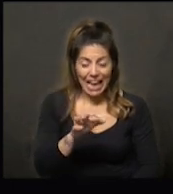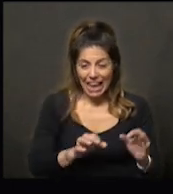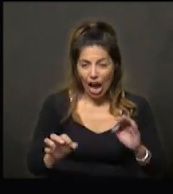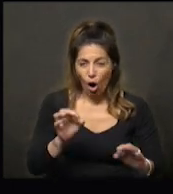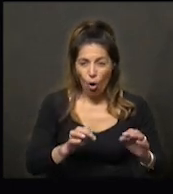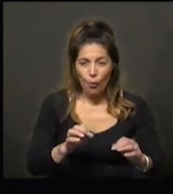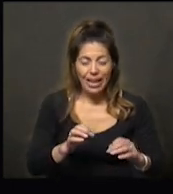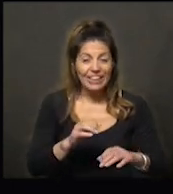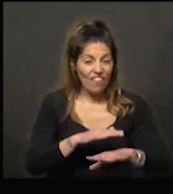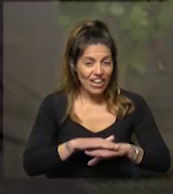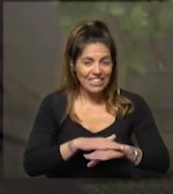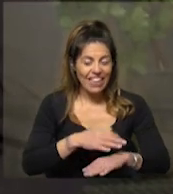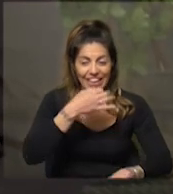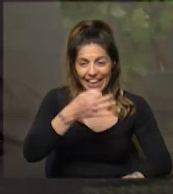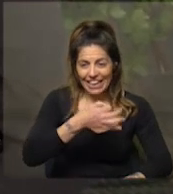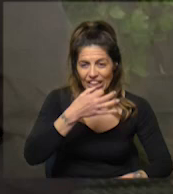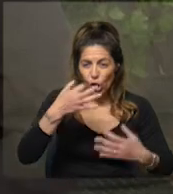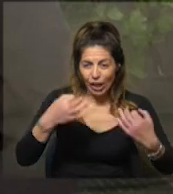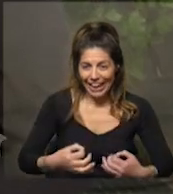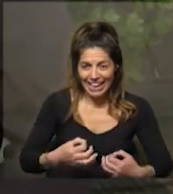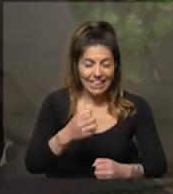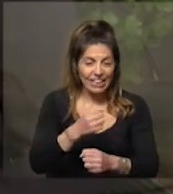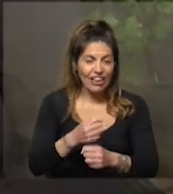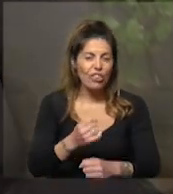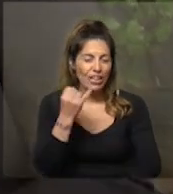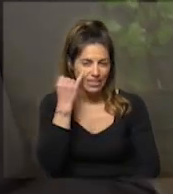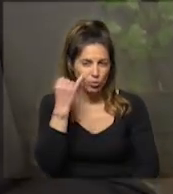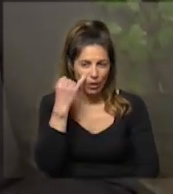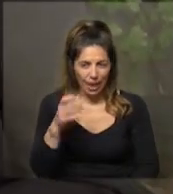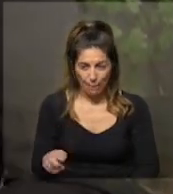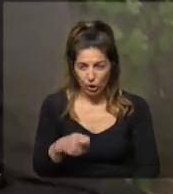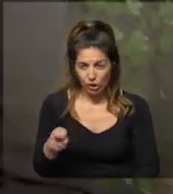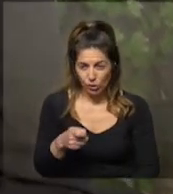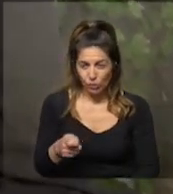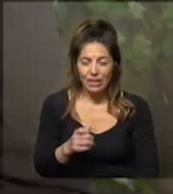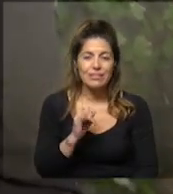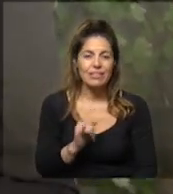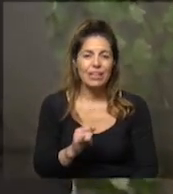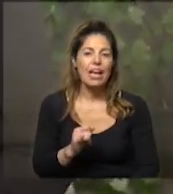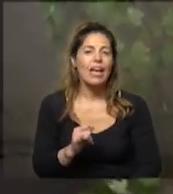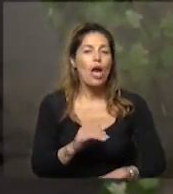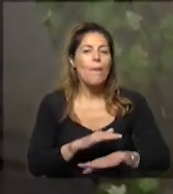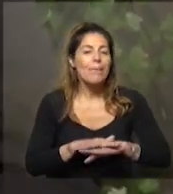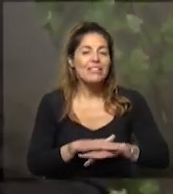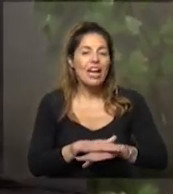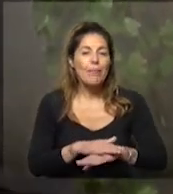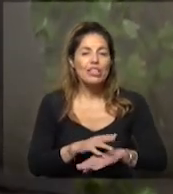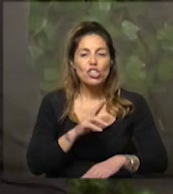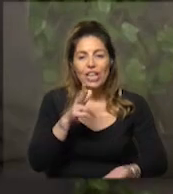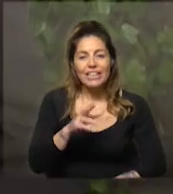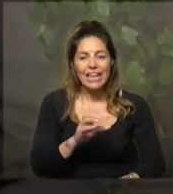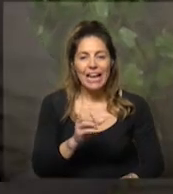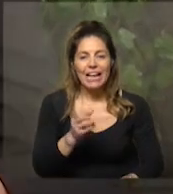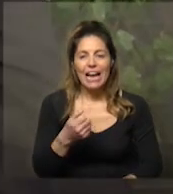relatos de trabajadoras sexuales, relatos reales de trabajadoras sexuales. Sí, bueno, básicamente yo le dije a Cami que quería que ella me